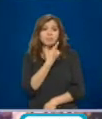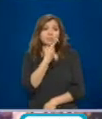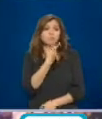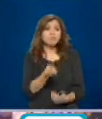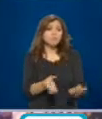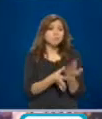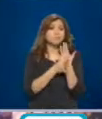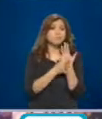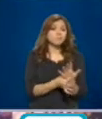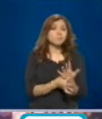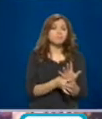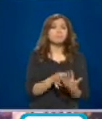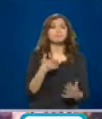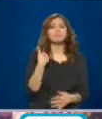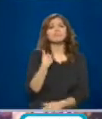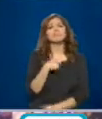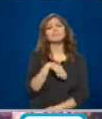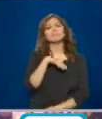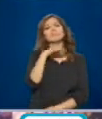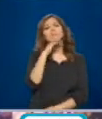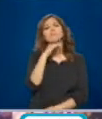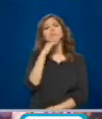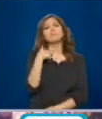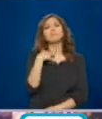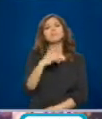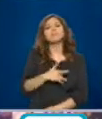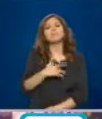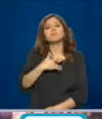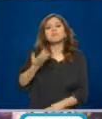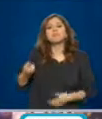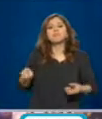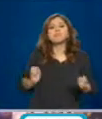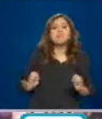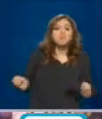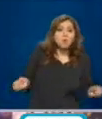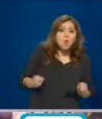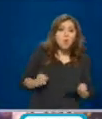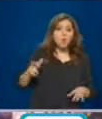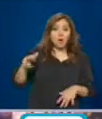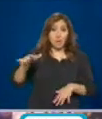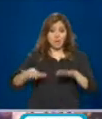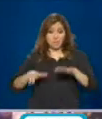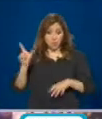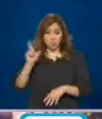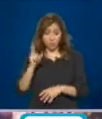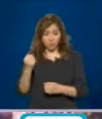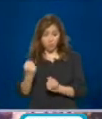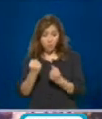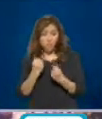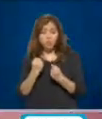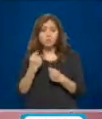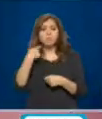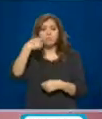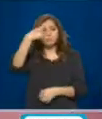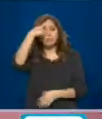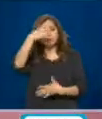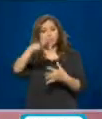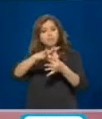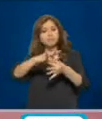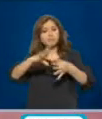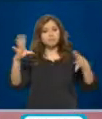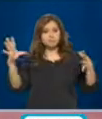esta incapacidad de dejarse ir. Claro. De esta incapacidad de verdad de perder el control. Oye, de Suelta. estar pensando a lo mejor en problemas